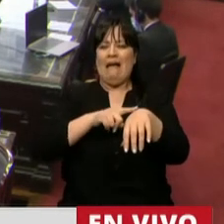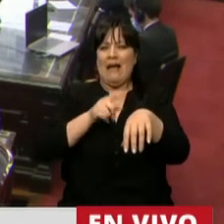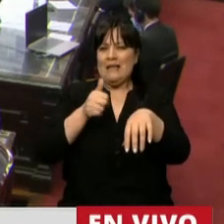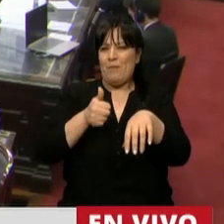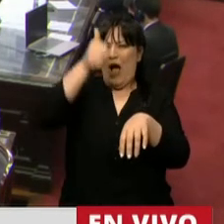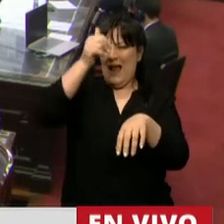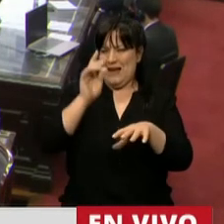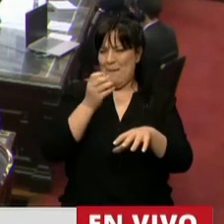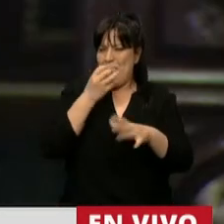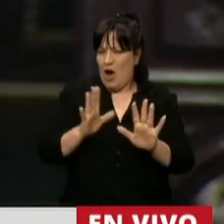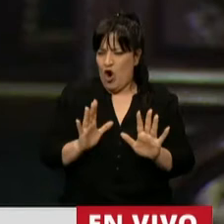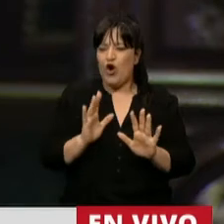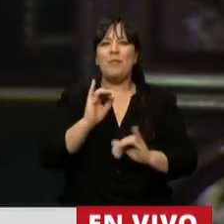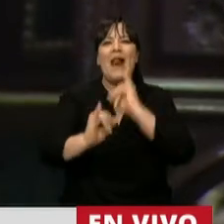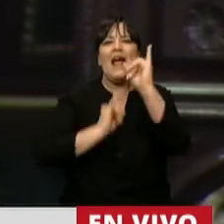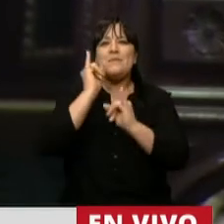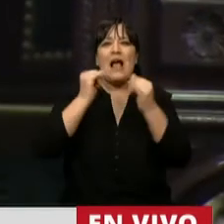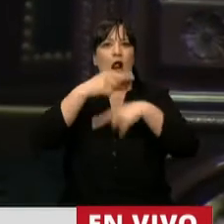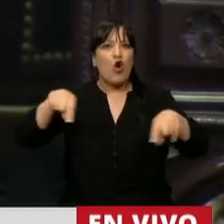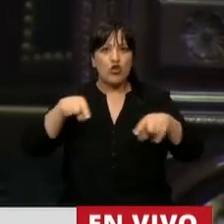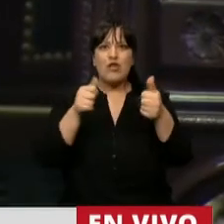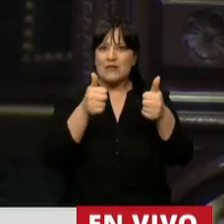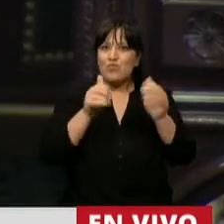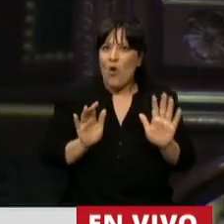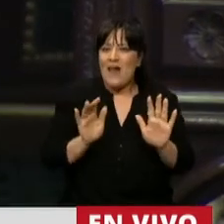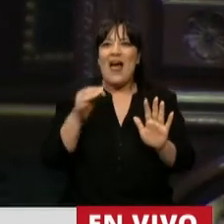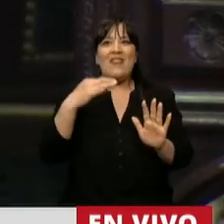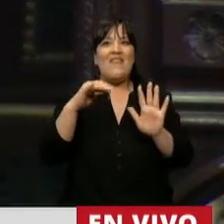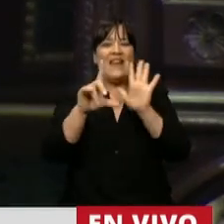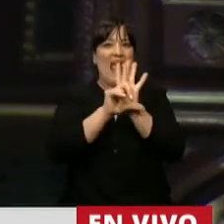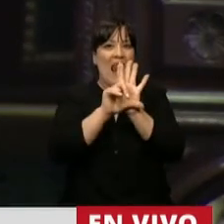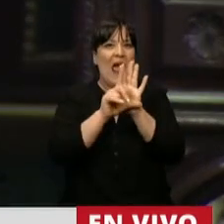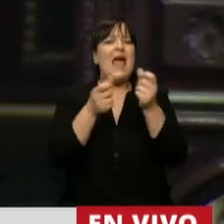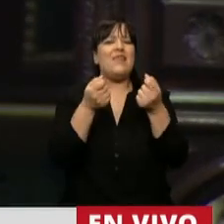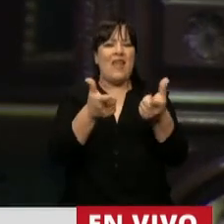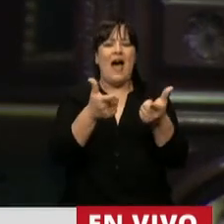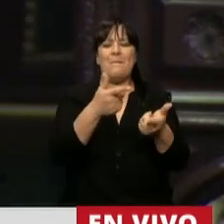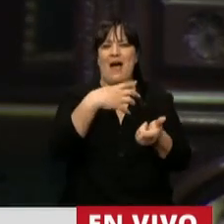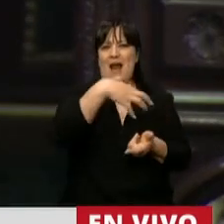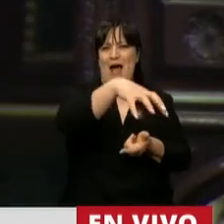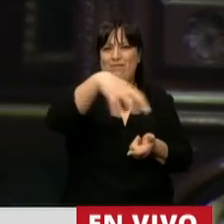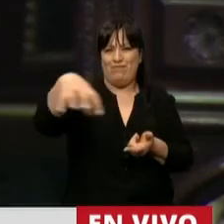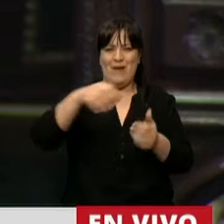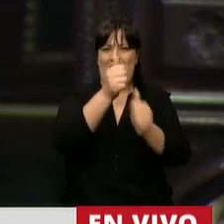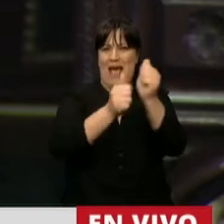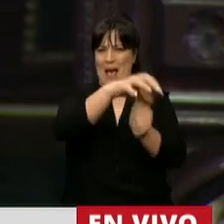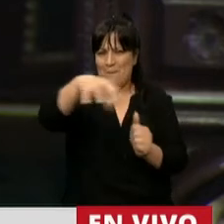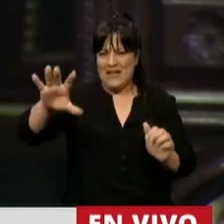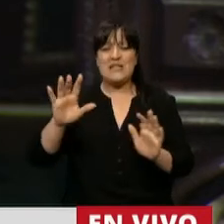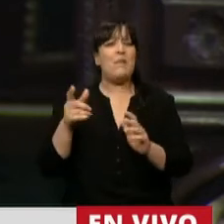en explicar las virtudes que debería tener esta ley para el sector. Tampoco voy a